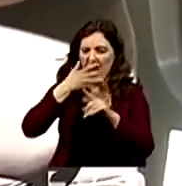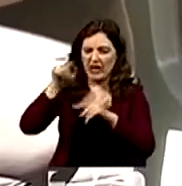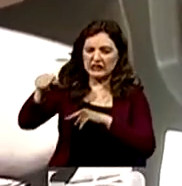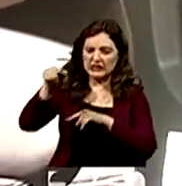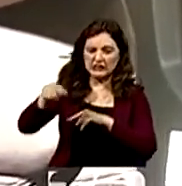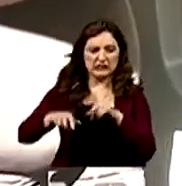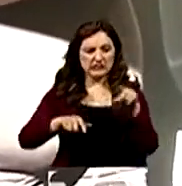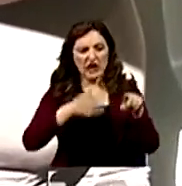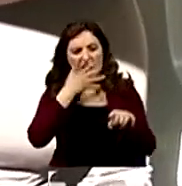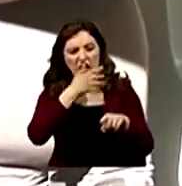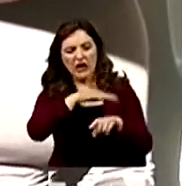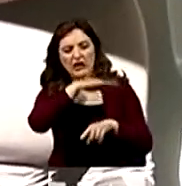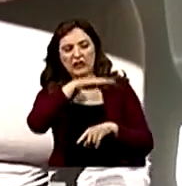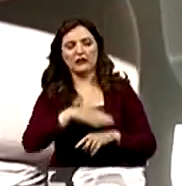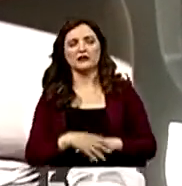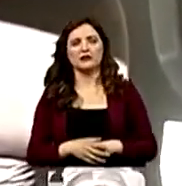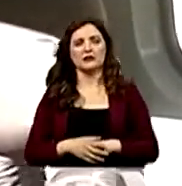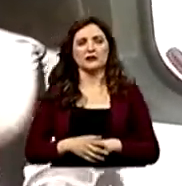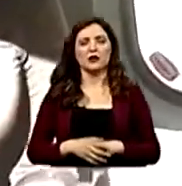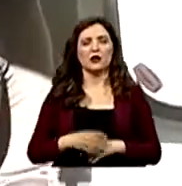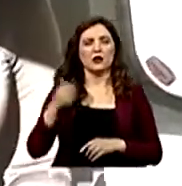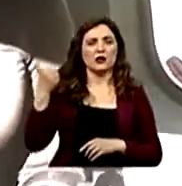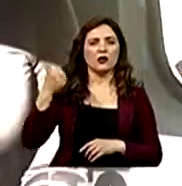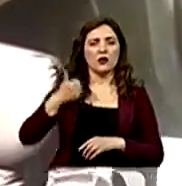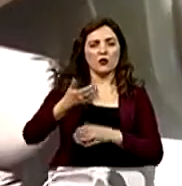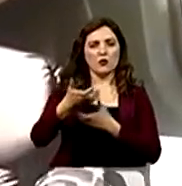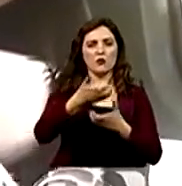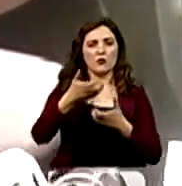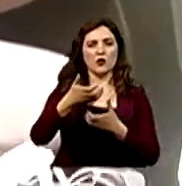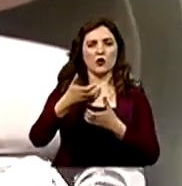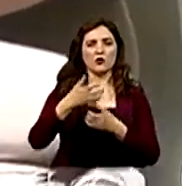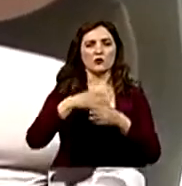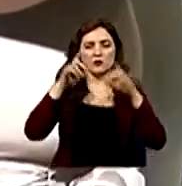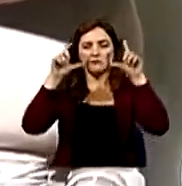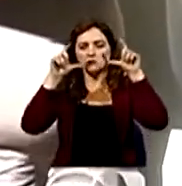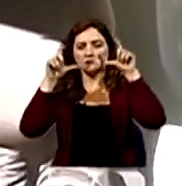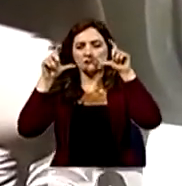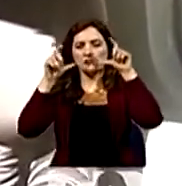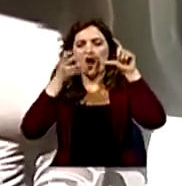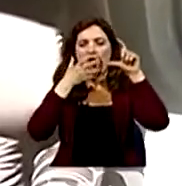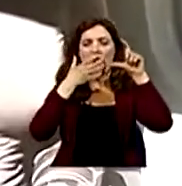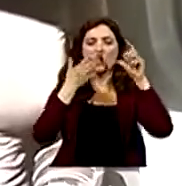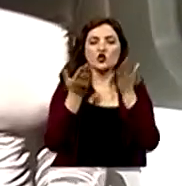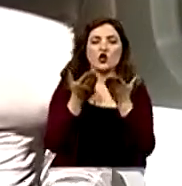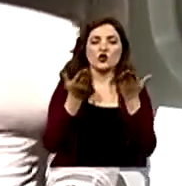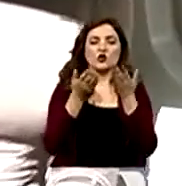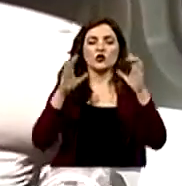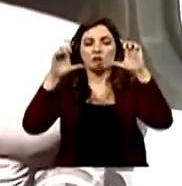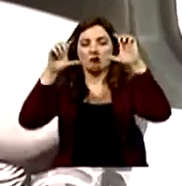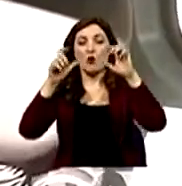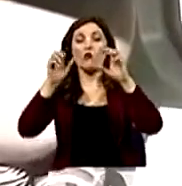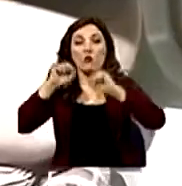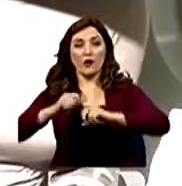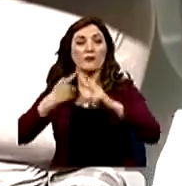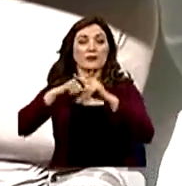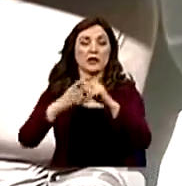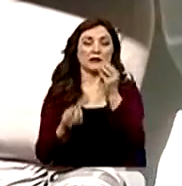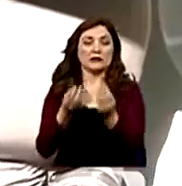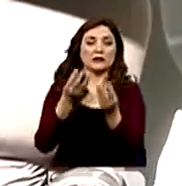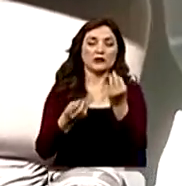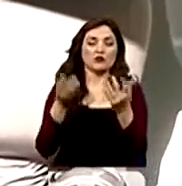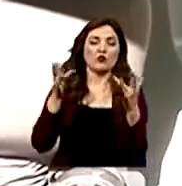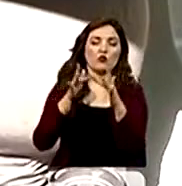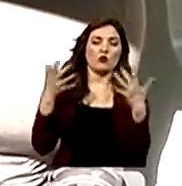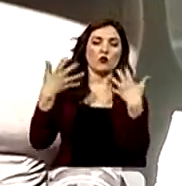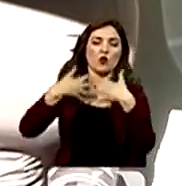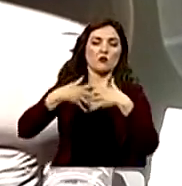bombero que tenemos ahí, él siempre anda con la cámara térmica que ubica los puntos de calor y también hace la conexión con el personal de tierra si es